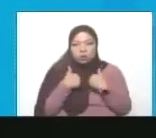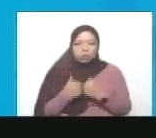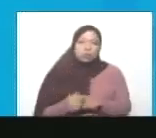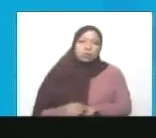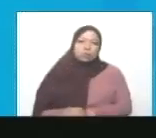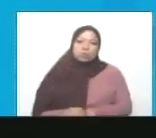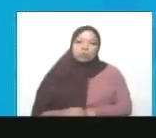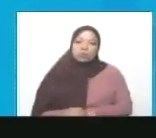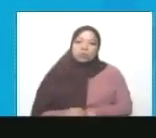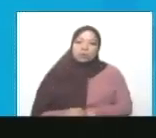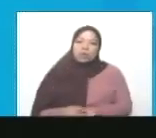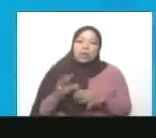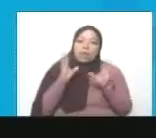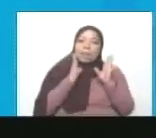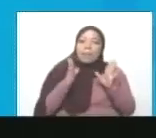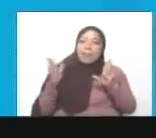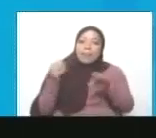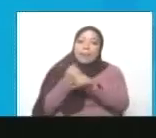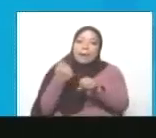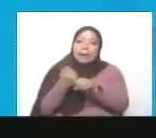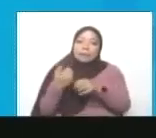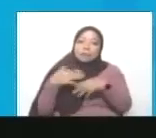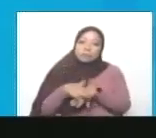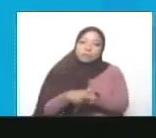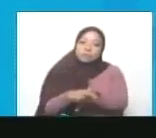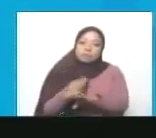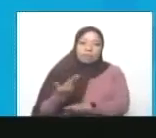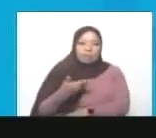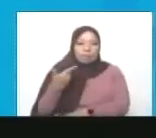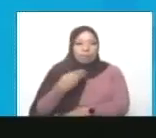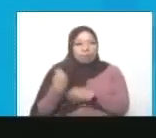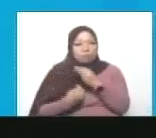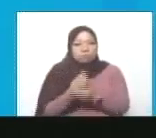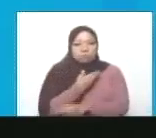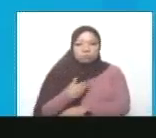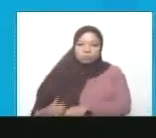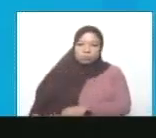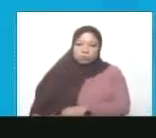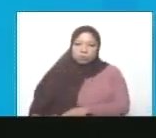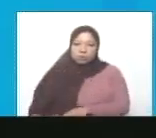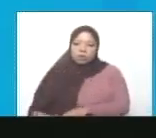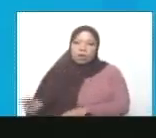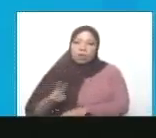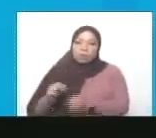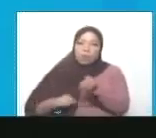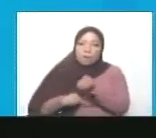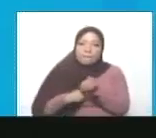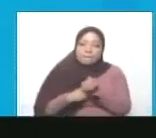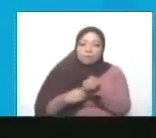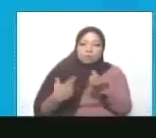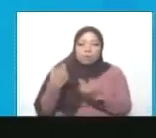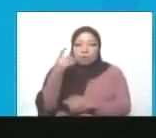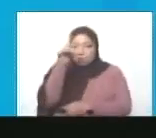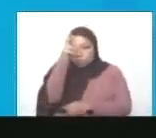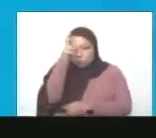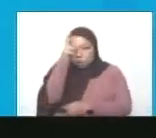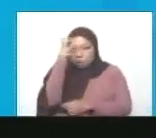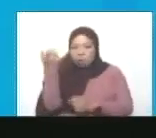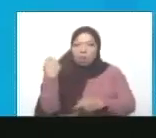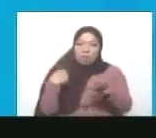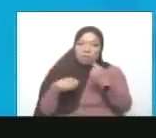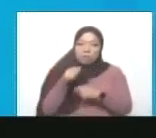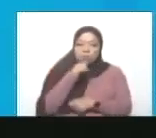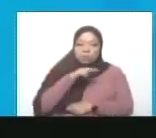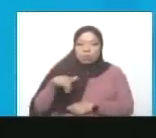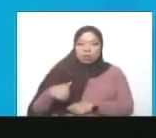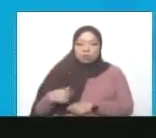el trabajo articulado que venimos haciendo y demás. Y por supuesto también, presidente, ratificar el compromiso de Falcón en la defensa de